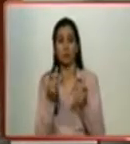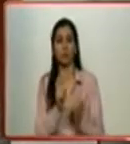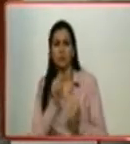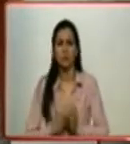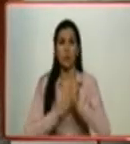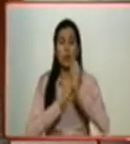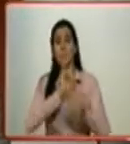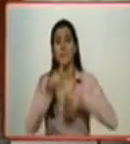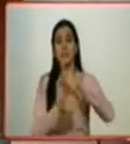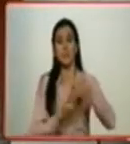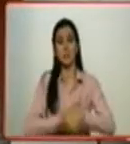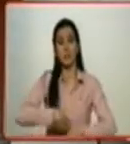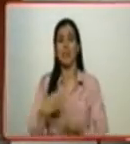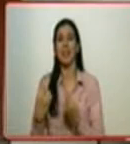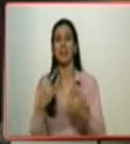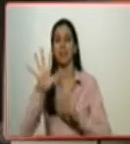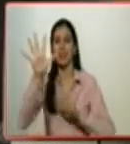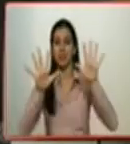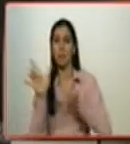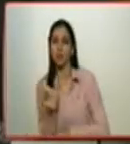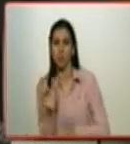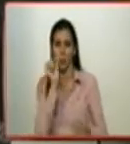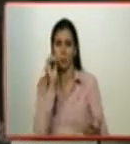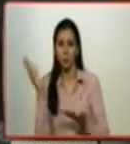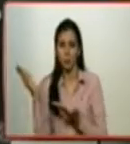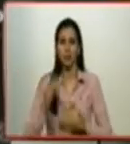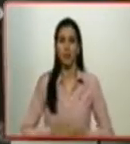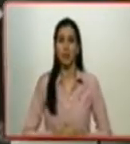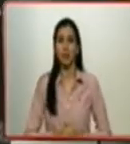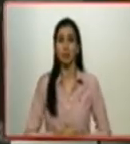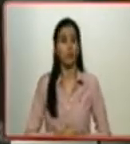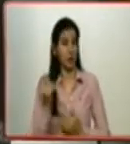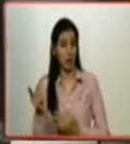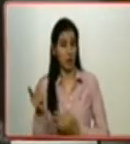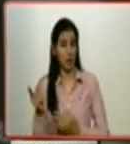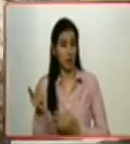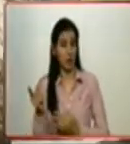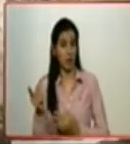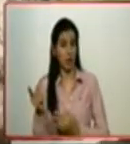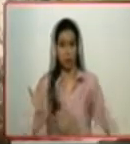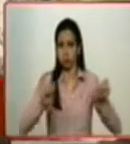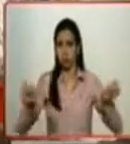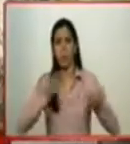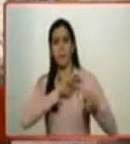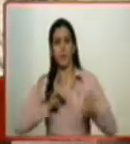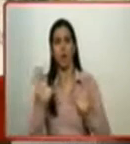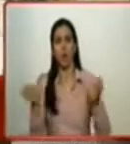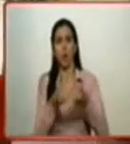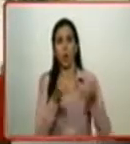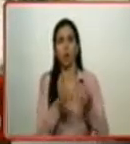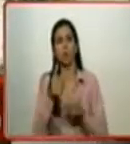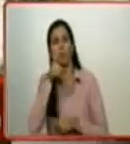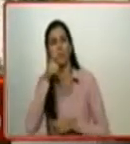presidida por el vicepresidente de Relaciones Exteriores del PSUV, Rodrigo Cabeza, quien estuvo acompañado por los integrantes de las delegaciones.